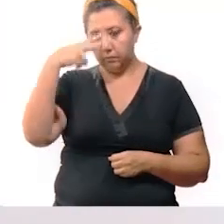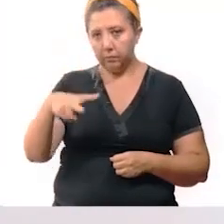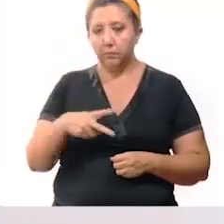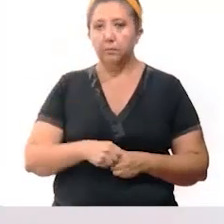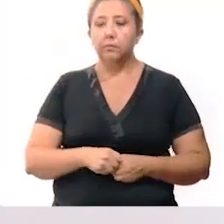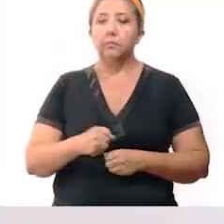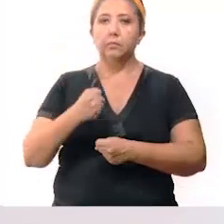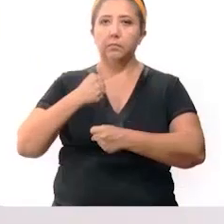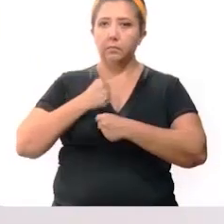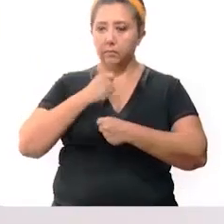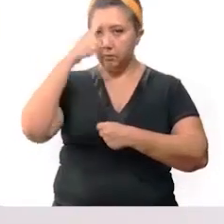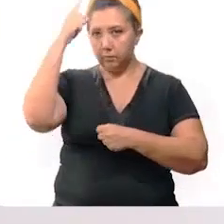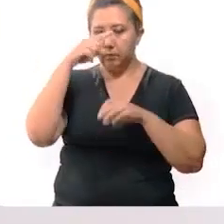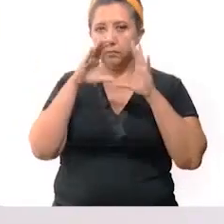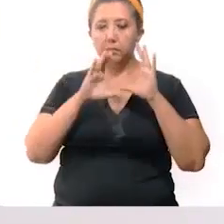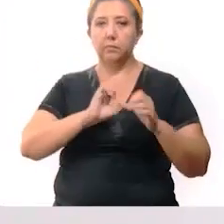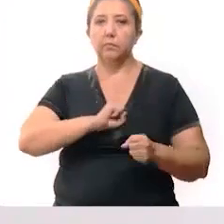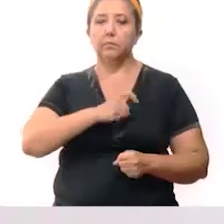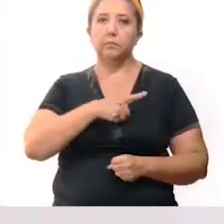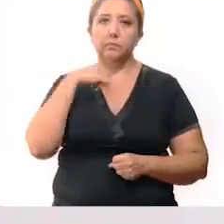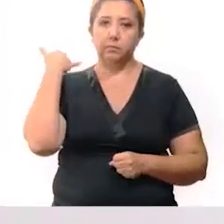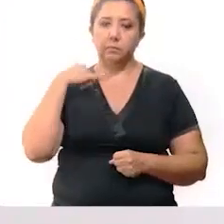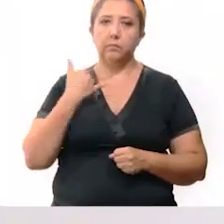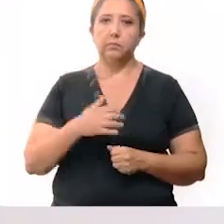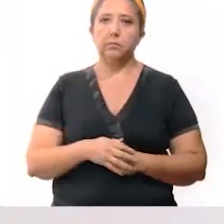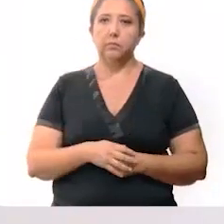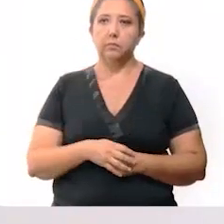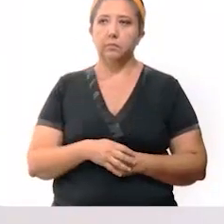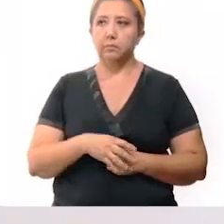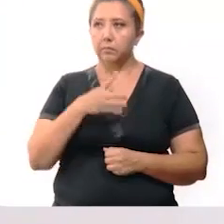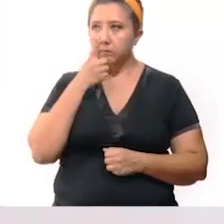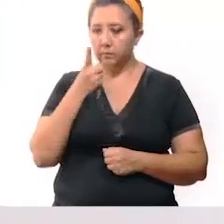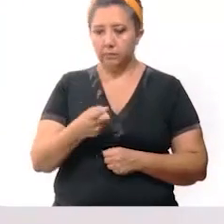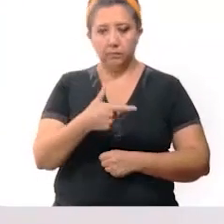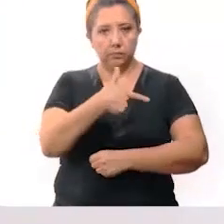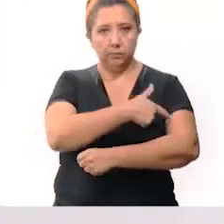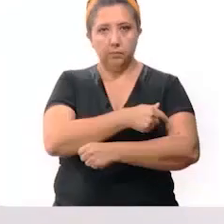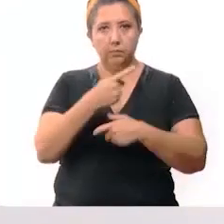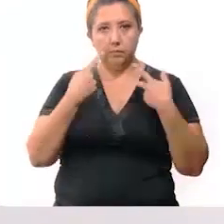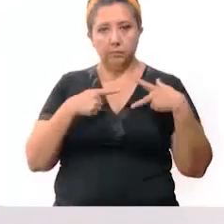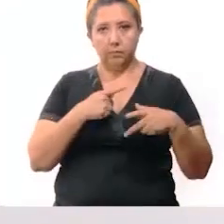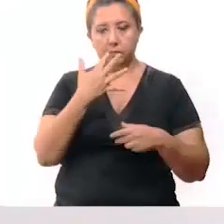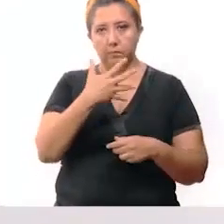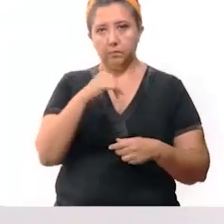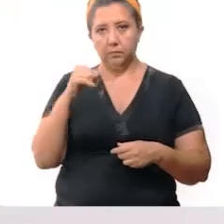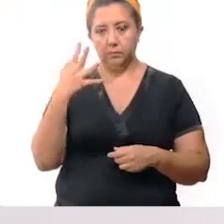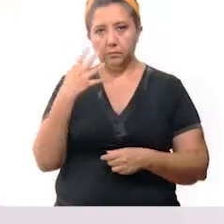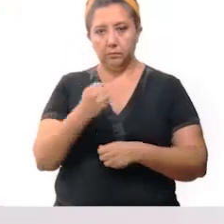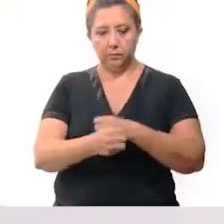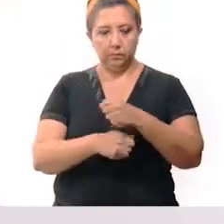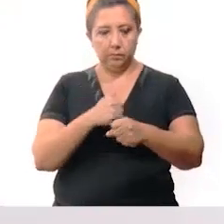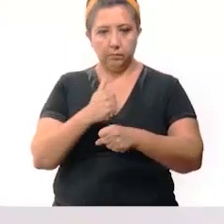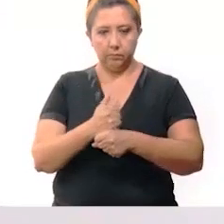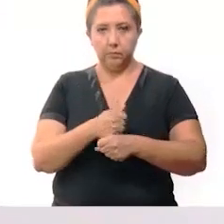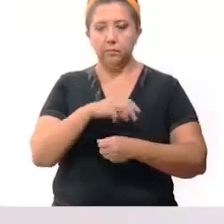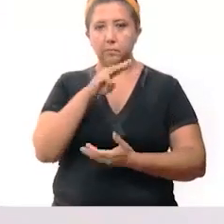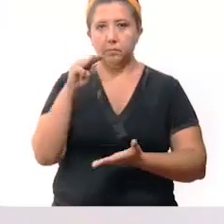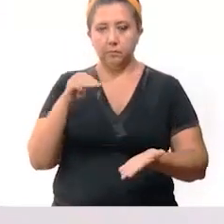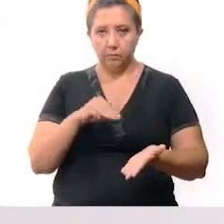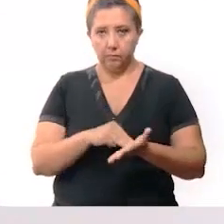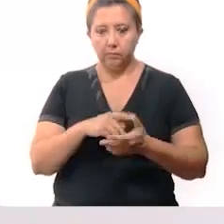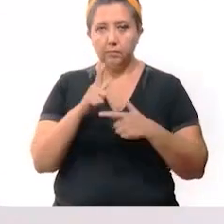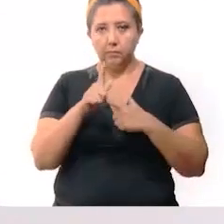y las Fuerzas Armadas para cuidar la salud de los yucatecos. La aplicación de la vacuna para personas de 50 a 59 años en